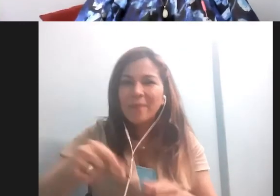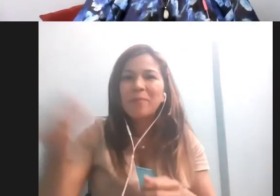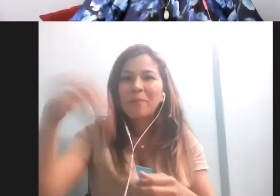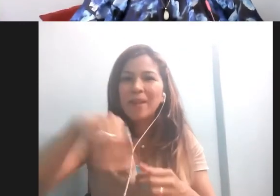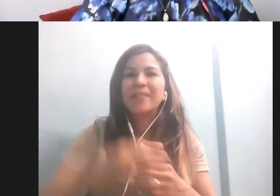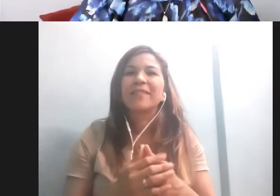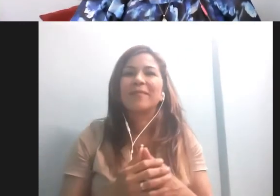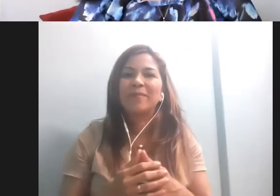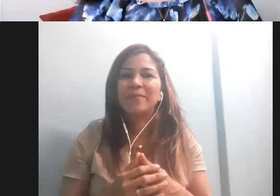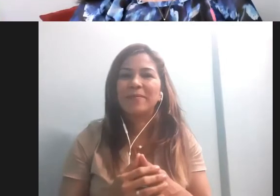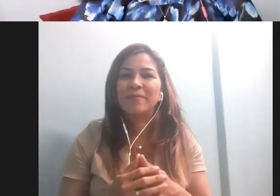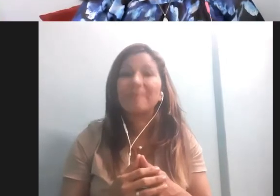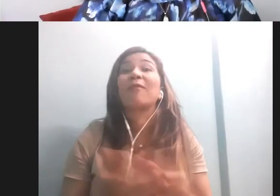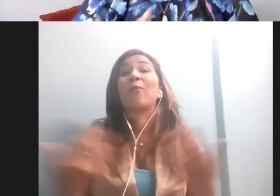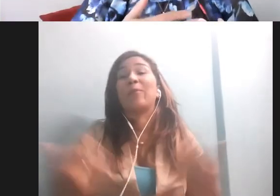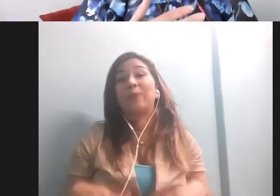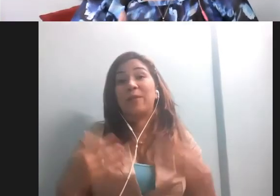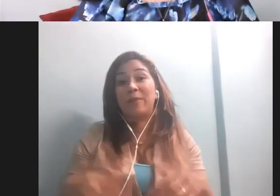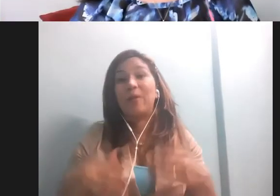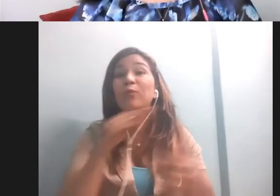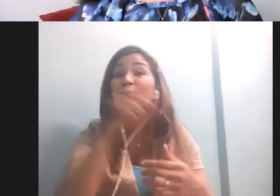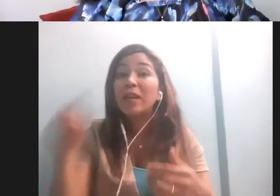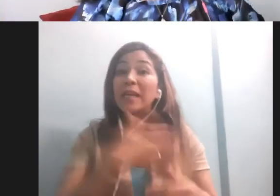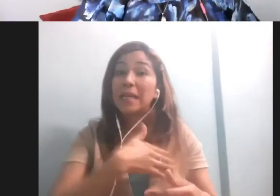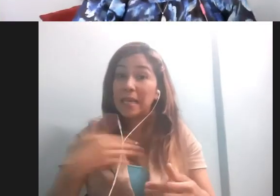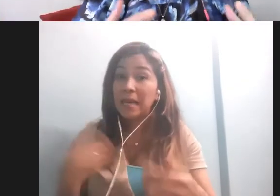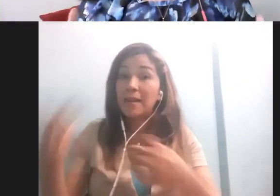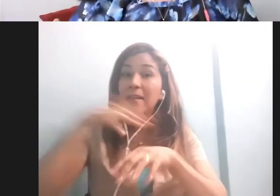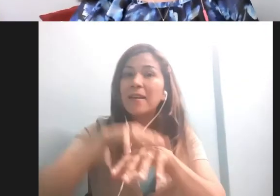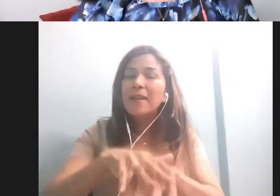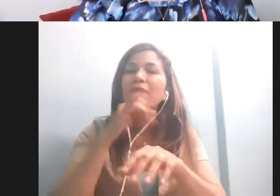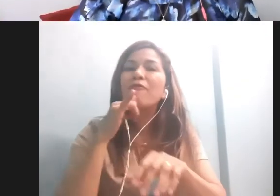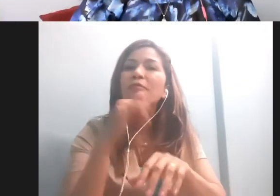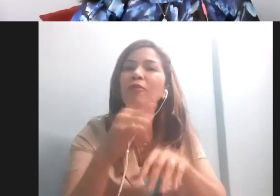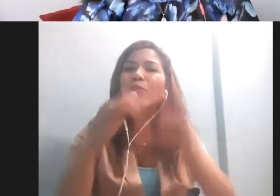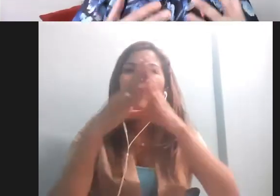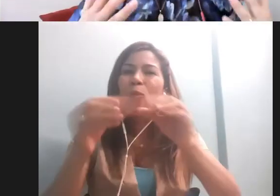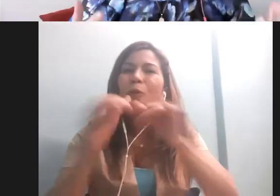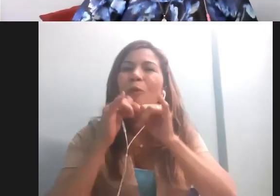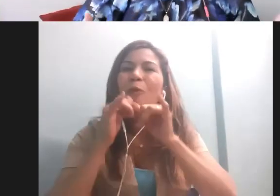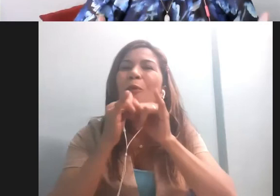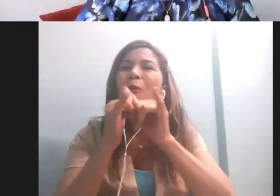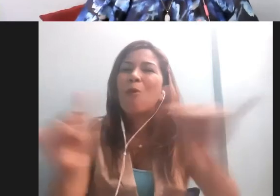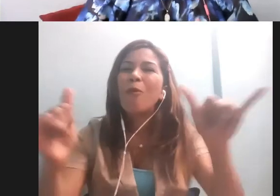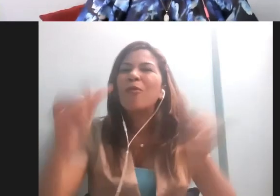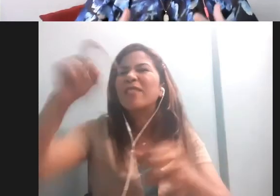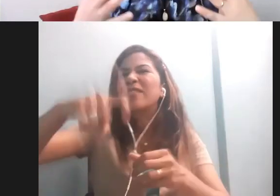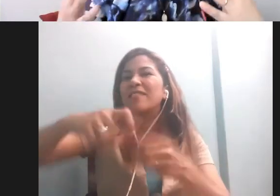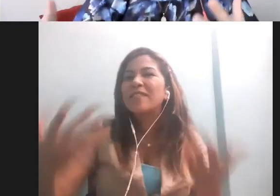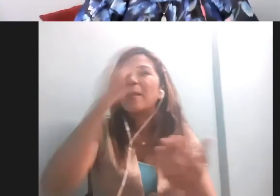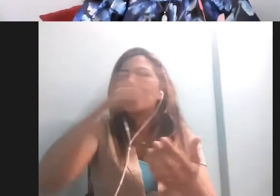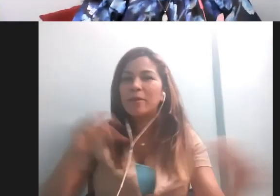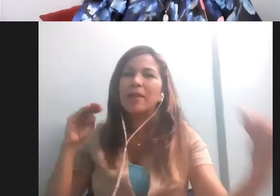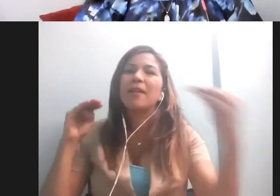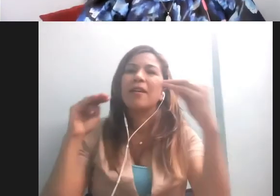que eso, para que de verdad tengamos una inclusión, para que el mensaje llegue a más personas, para que todos podamos tener las mismas oportunidades, como me ha enseñado Dalia,